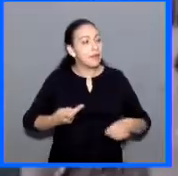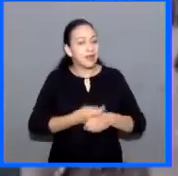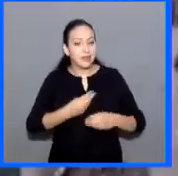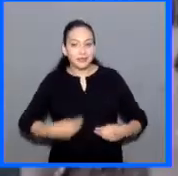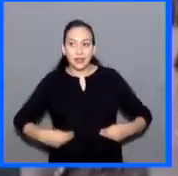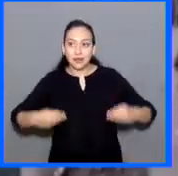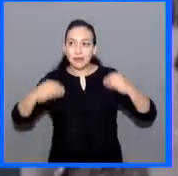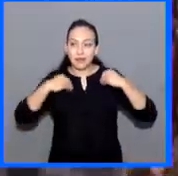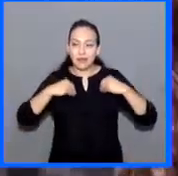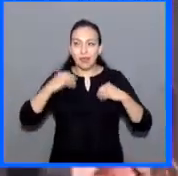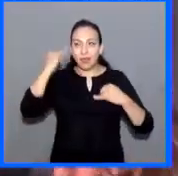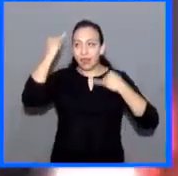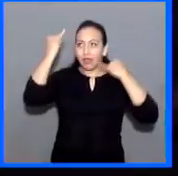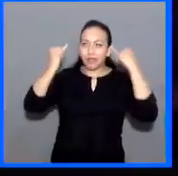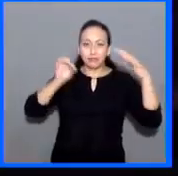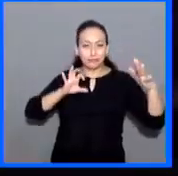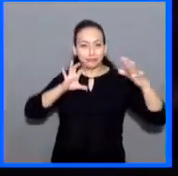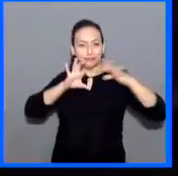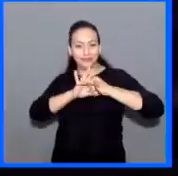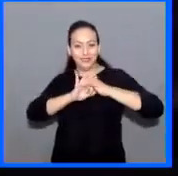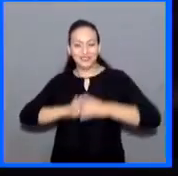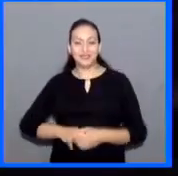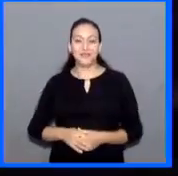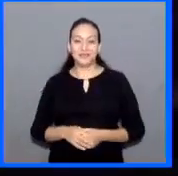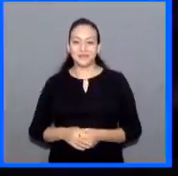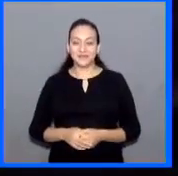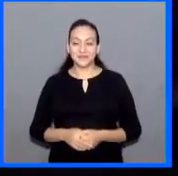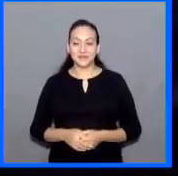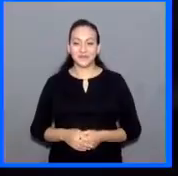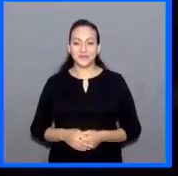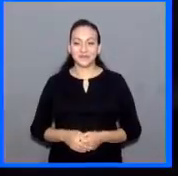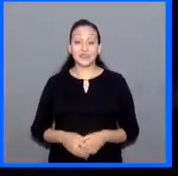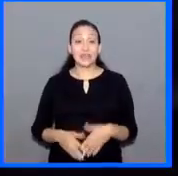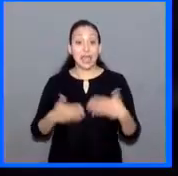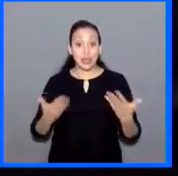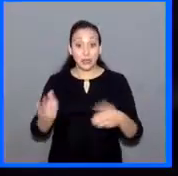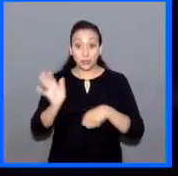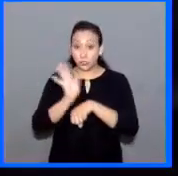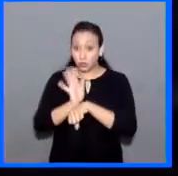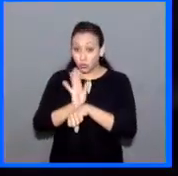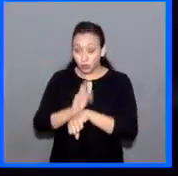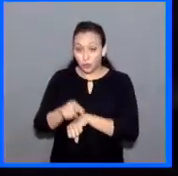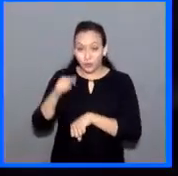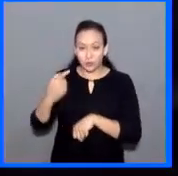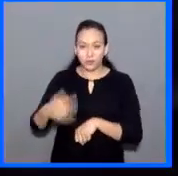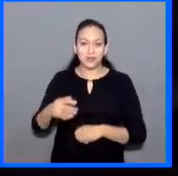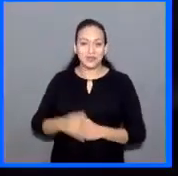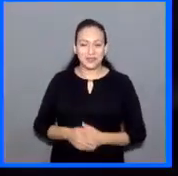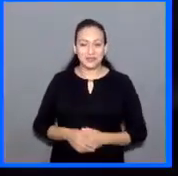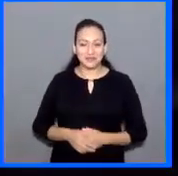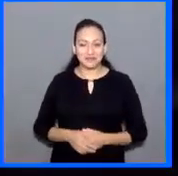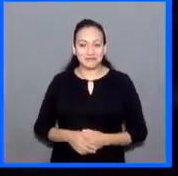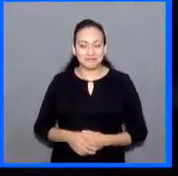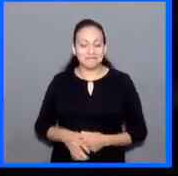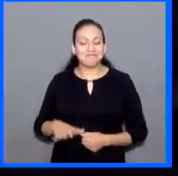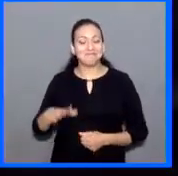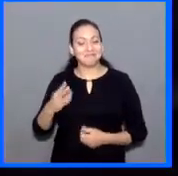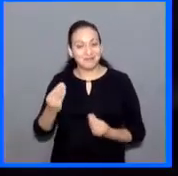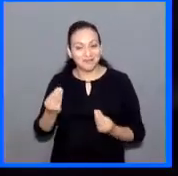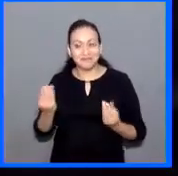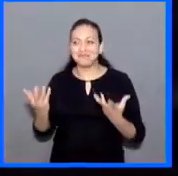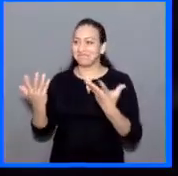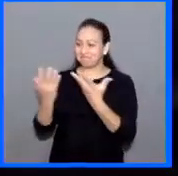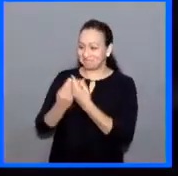antes de que todo colapse. Ahora es coproducción de varios que tuvimos que unirnos para poder